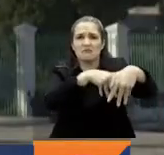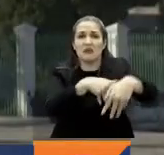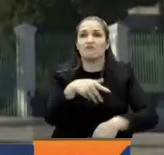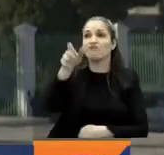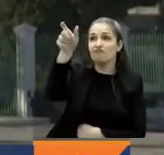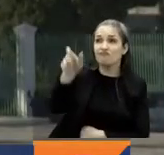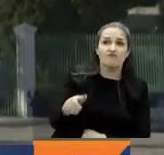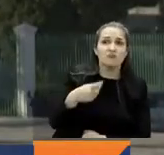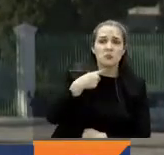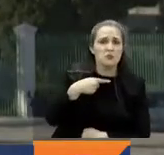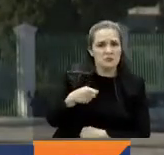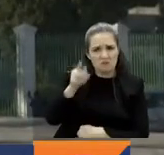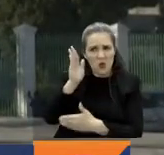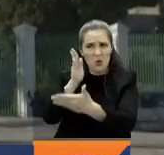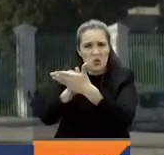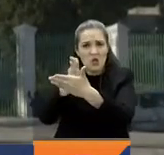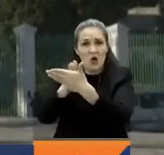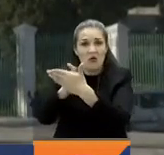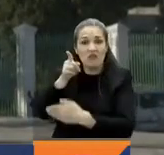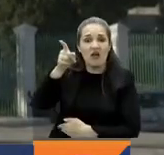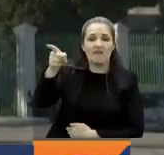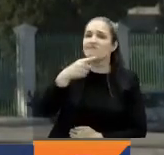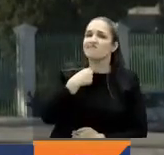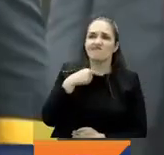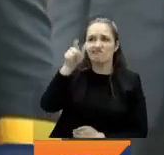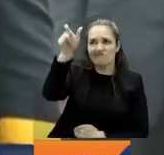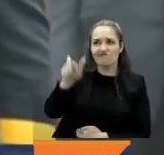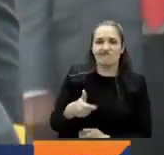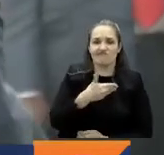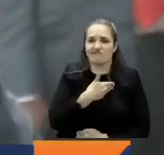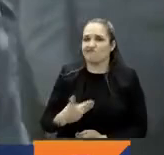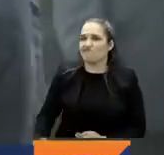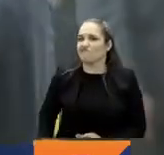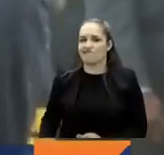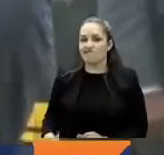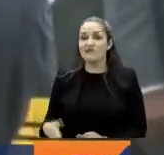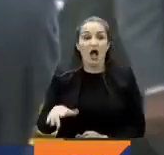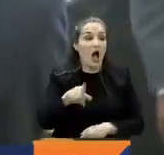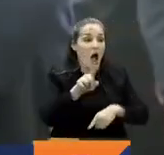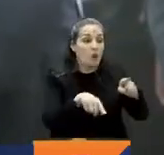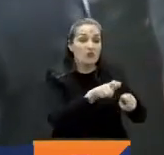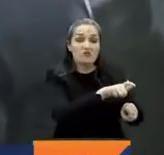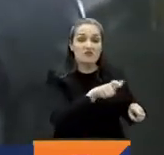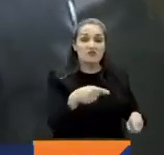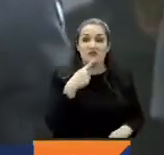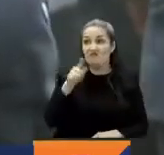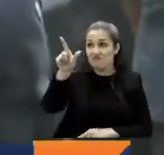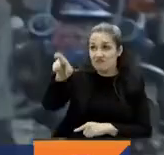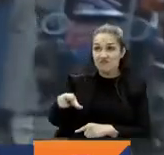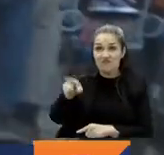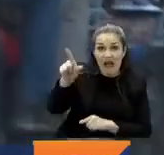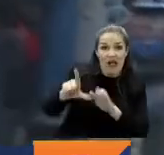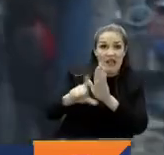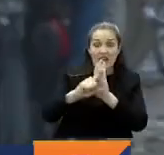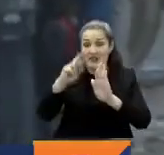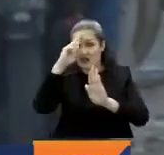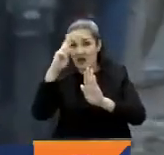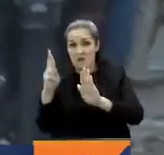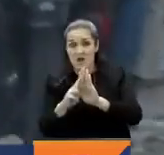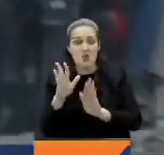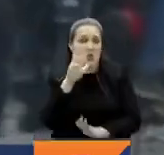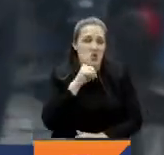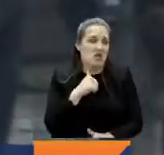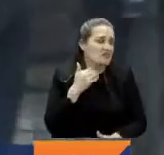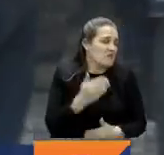desde 2018 como inquilino del Palacio de Puerto Príncipe, calificada por algunos sectores como ilegítima. La madrugada de hoy,